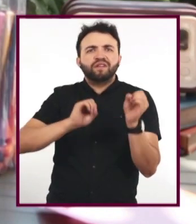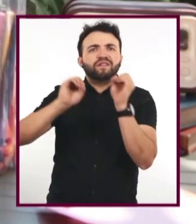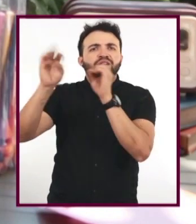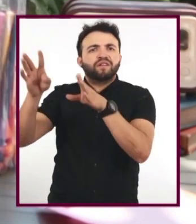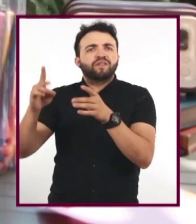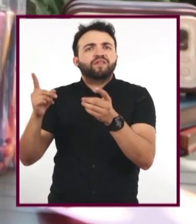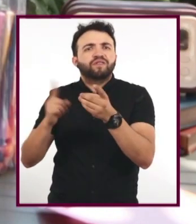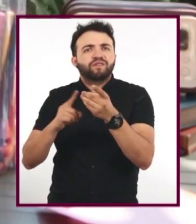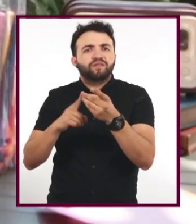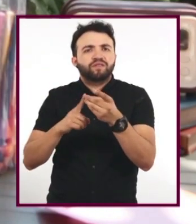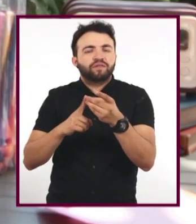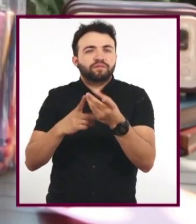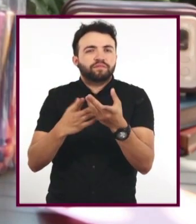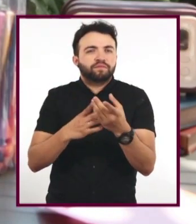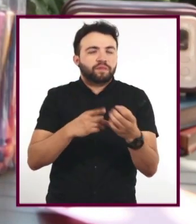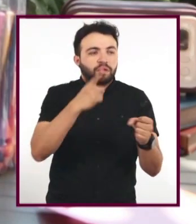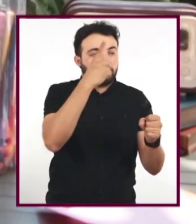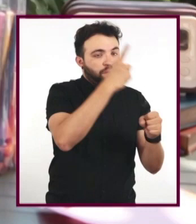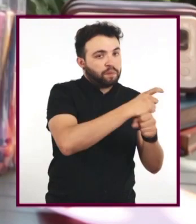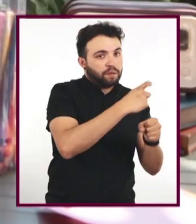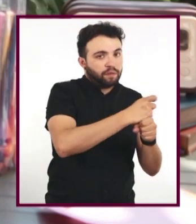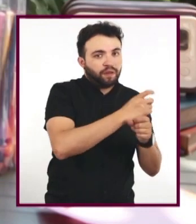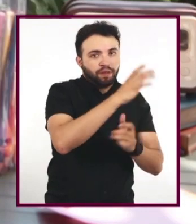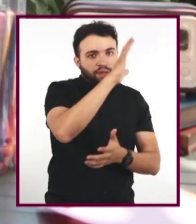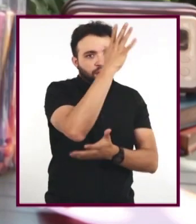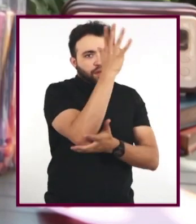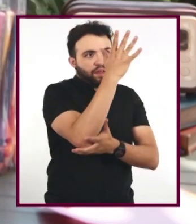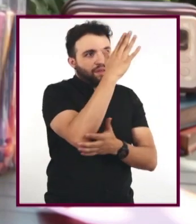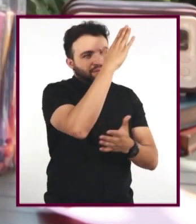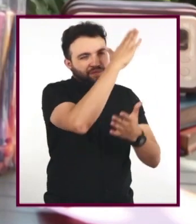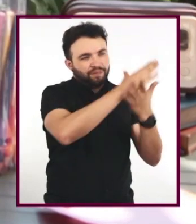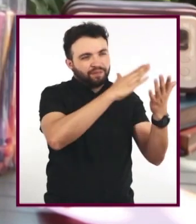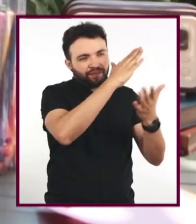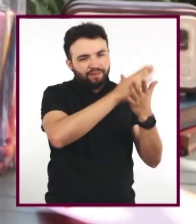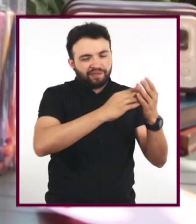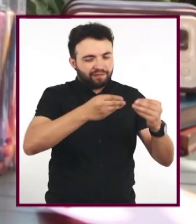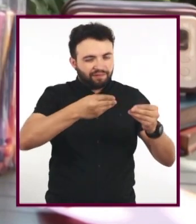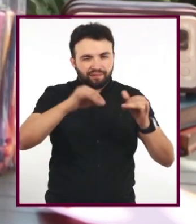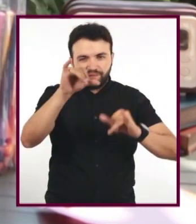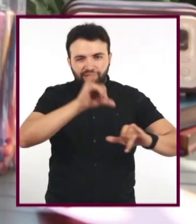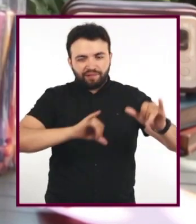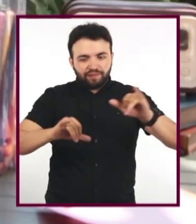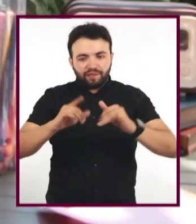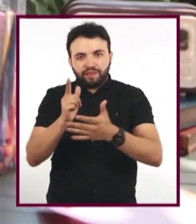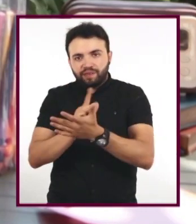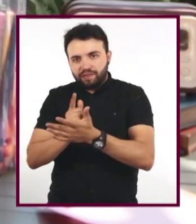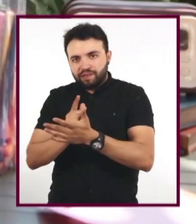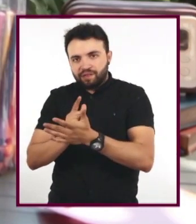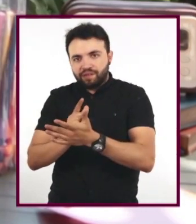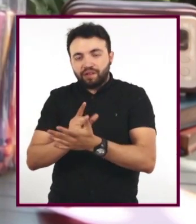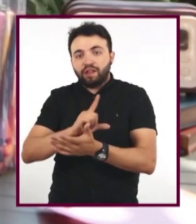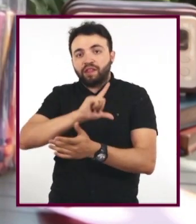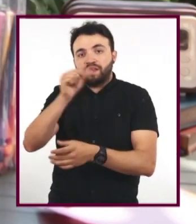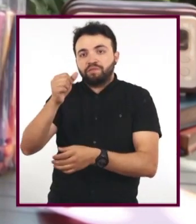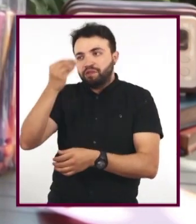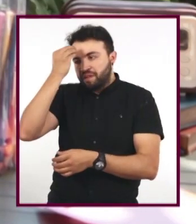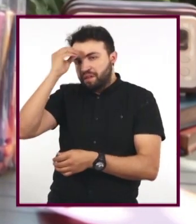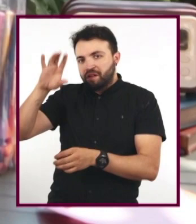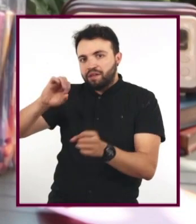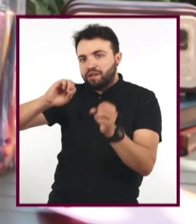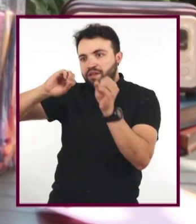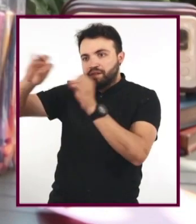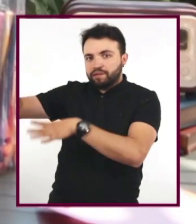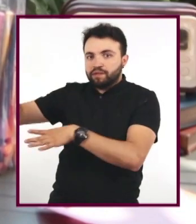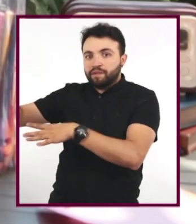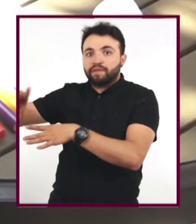Primero fue un árbol, luego un libro, luego cayó en el olvido, luego fue un regalo de Abue.